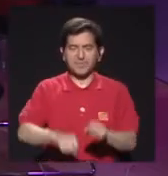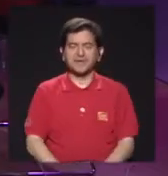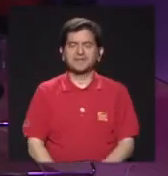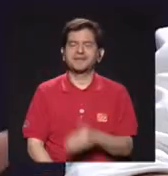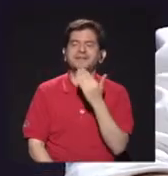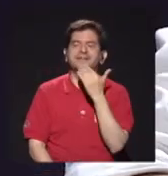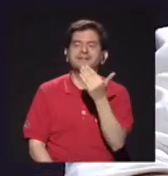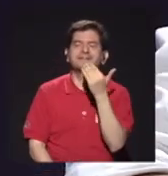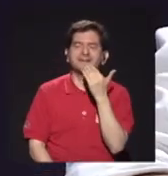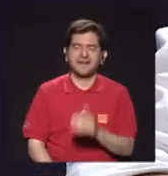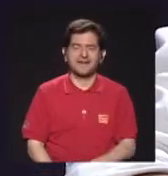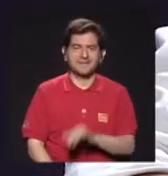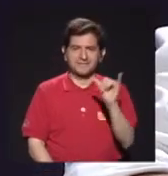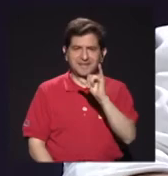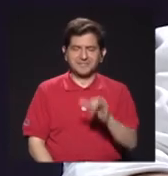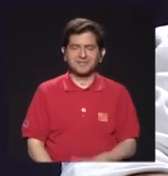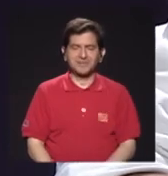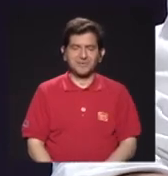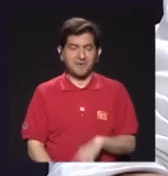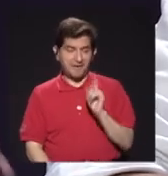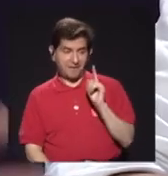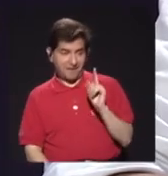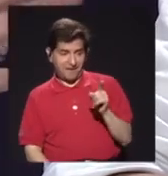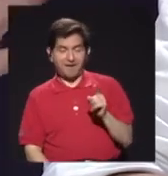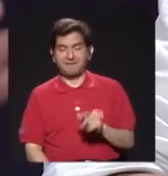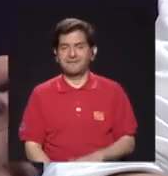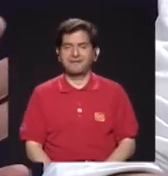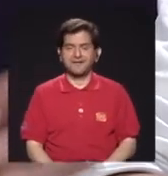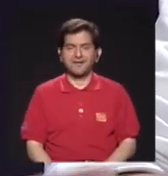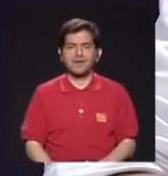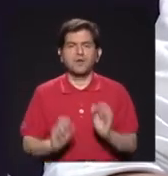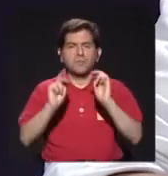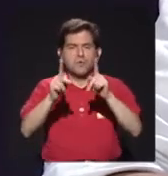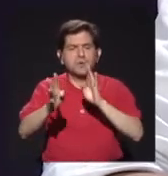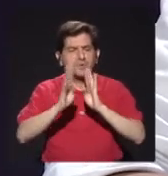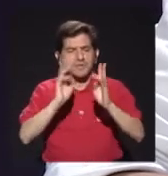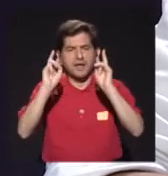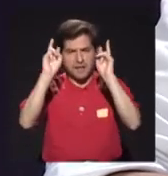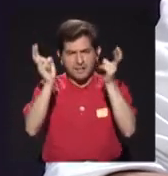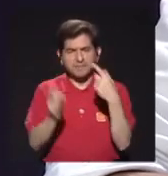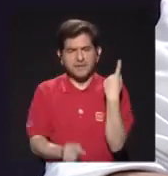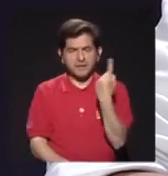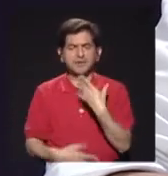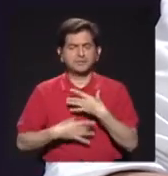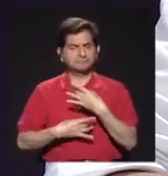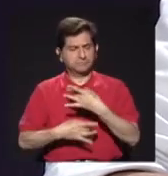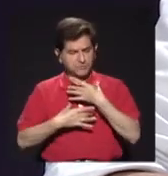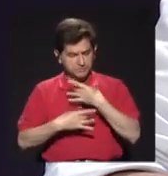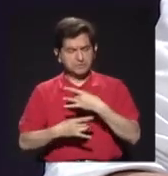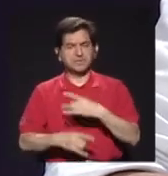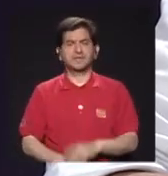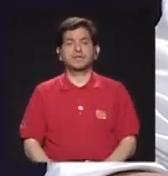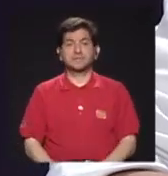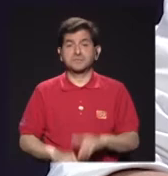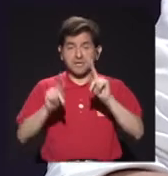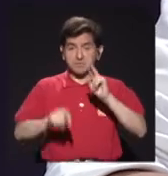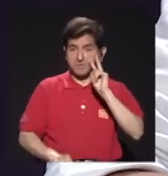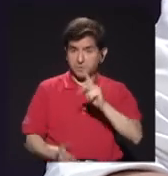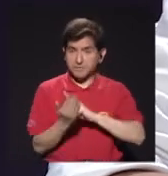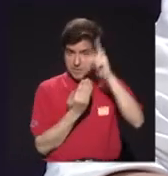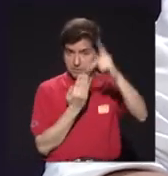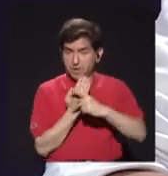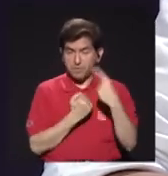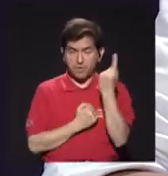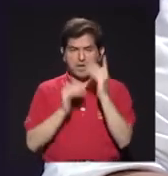nada y gracias a antonio también por compartir un ratito sobre estos temas que siempre son interesantes y que la audiencia siempre está